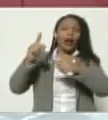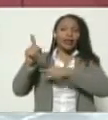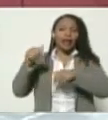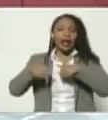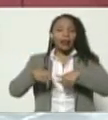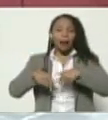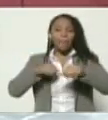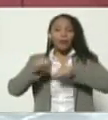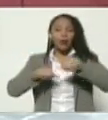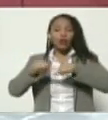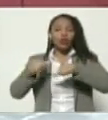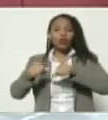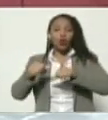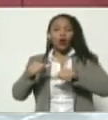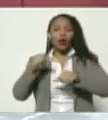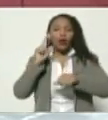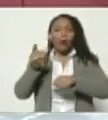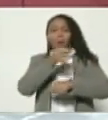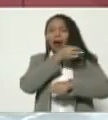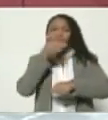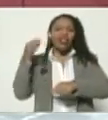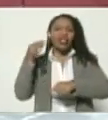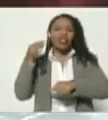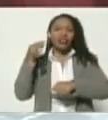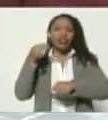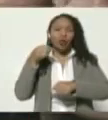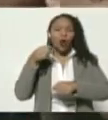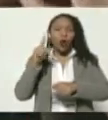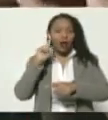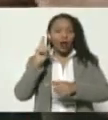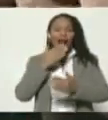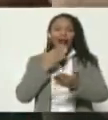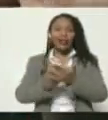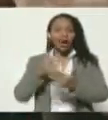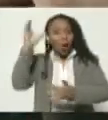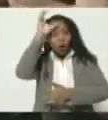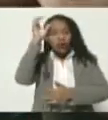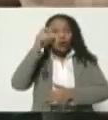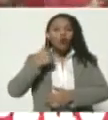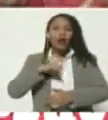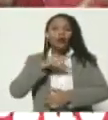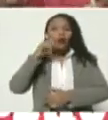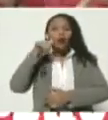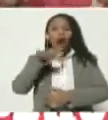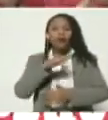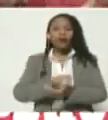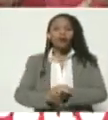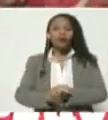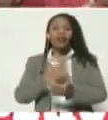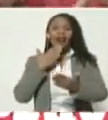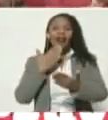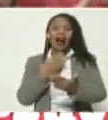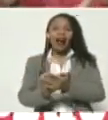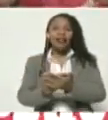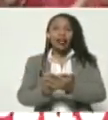proceso ha sido un extraordinario éxito gracias a la conciencia de nuestro pueblo,